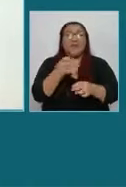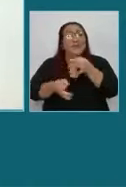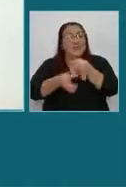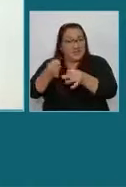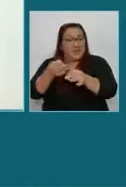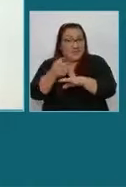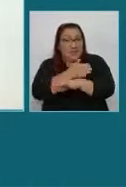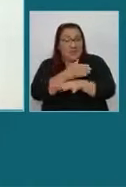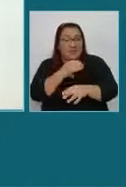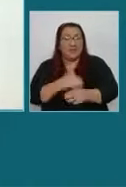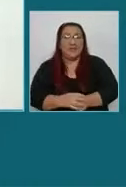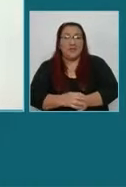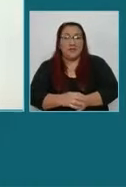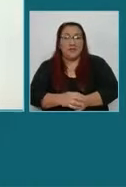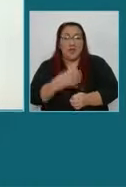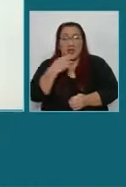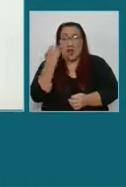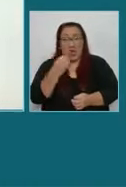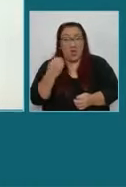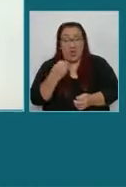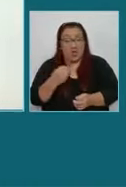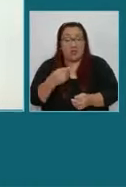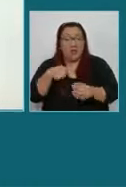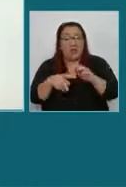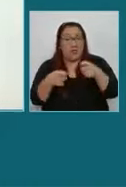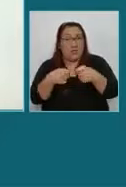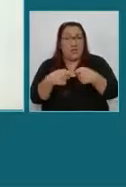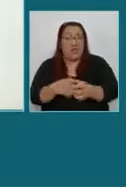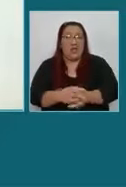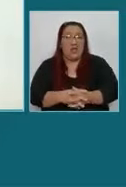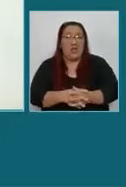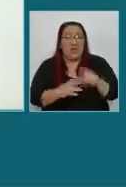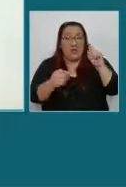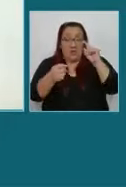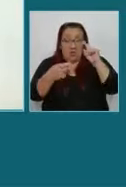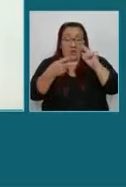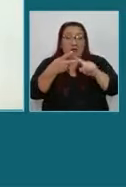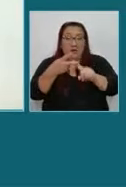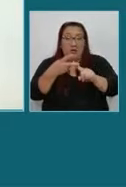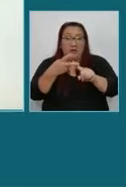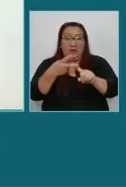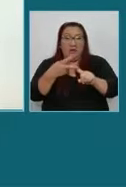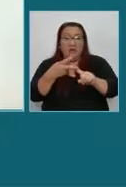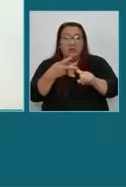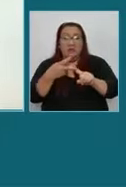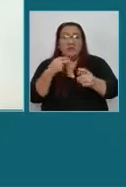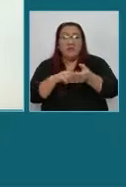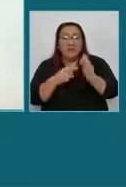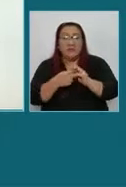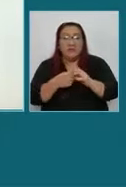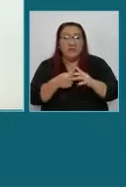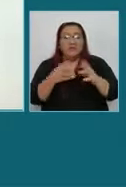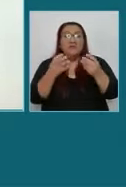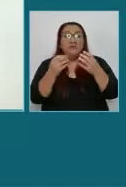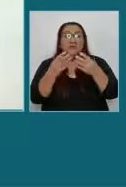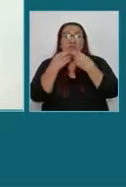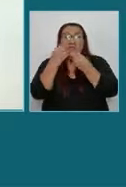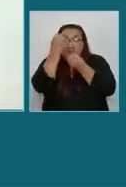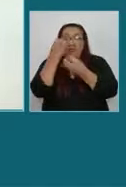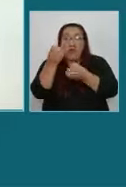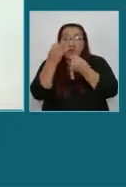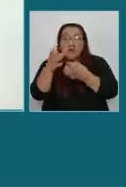consecuencias aberrantes que hay en esa faceta. Faceta número dos, lo que son las burbujas de información